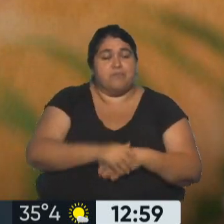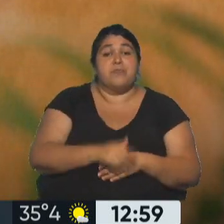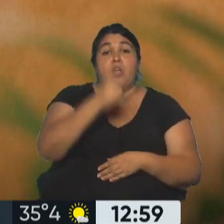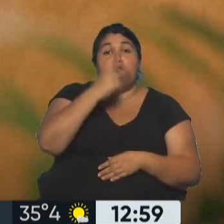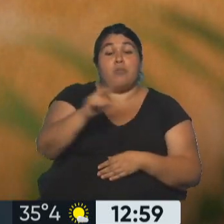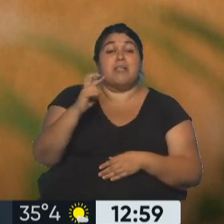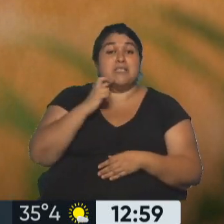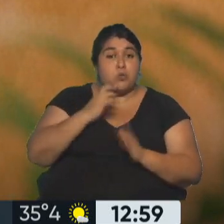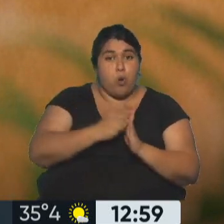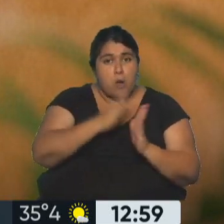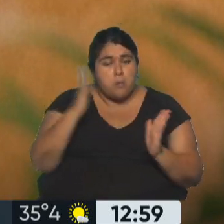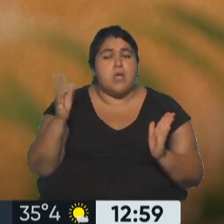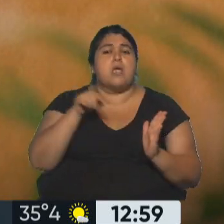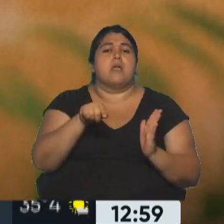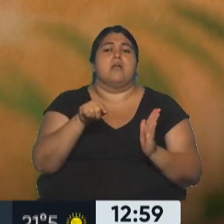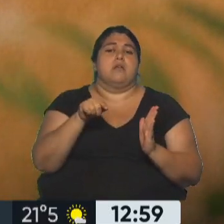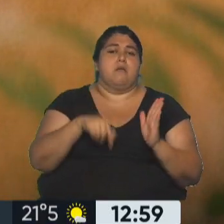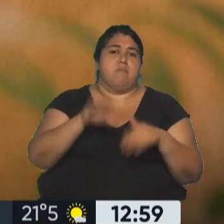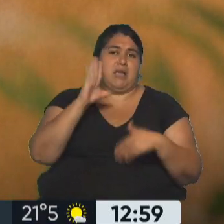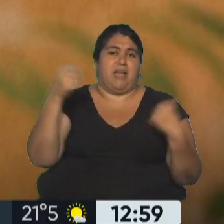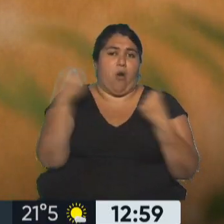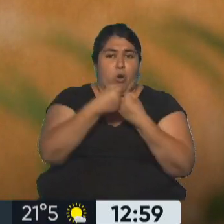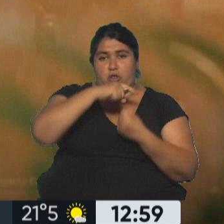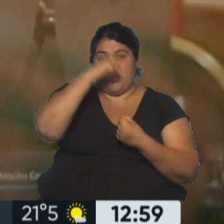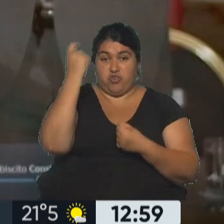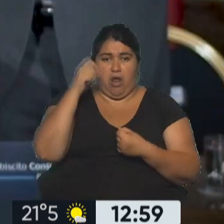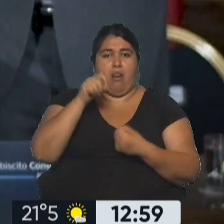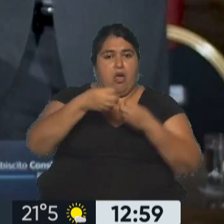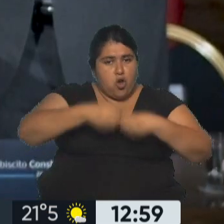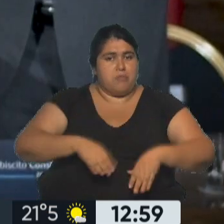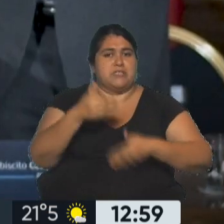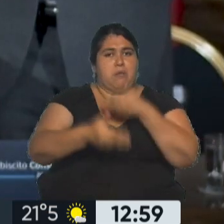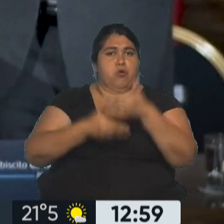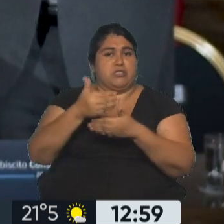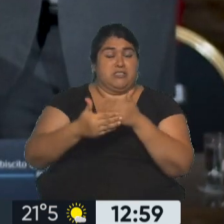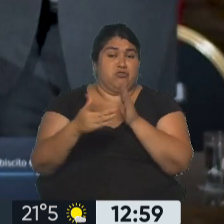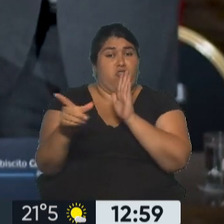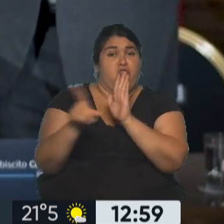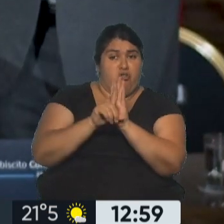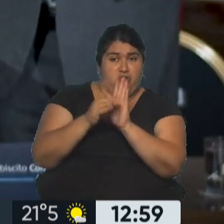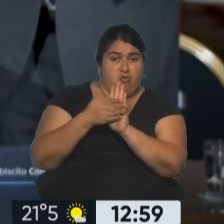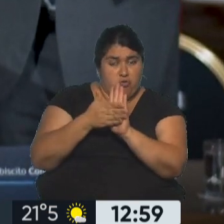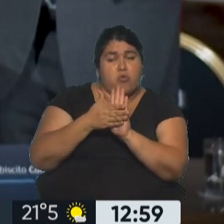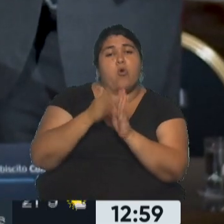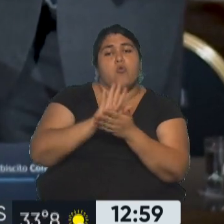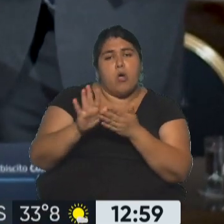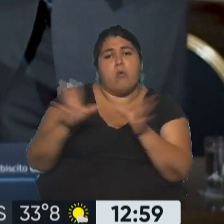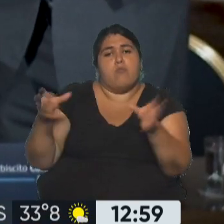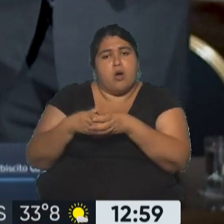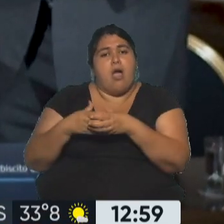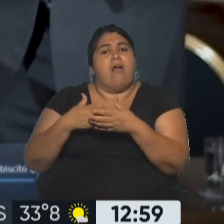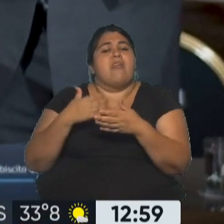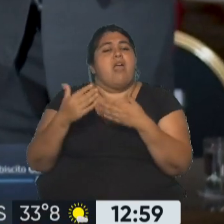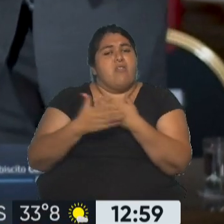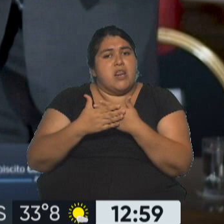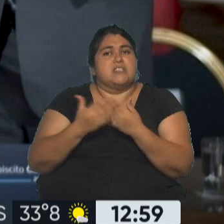2019 se convirtió en protagonista destacado en el acuerdo nacional que dio inicio al proceso constituyente, convenciendo incluso a sectores de derecha sobre la